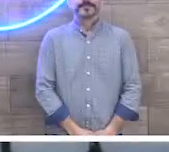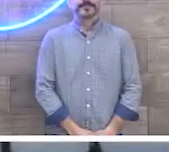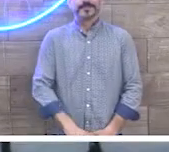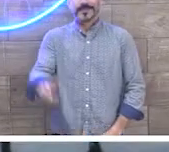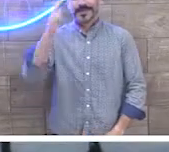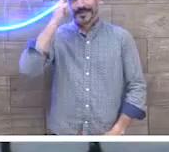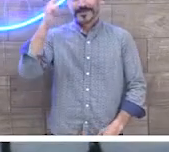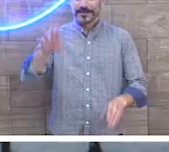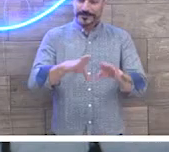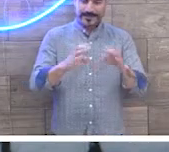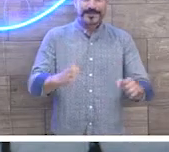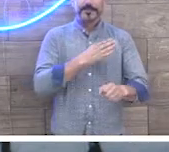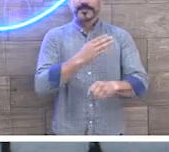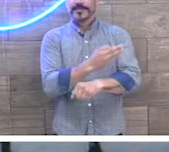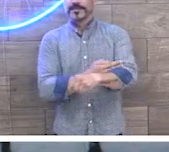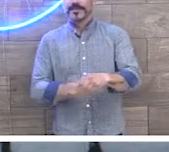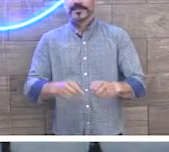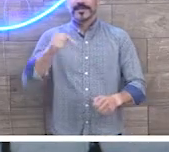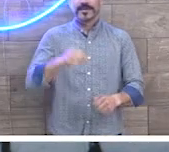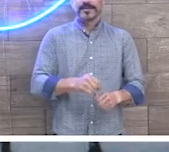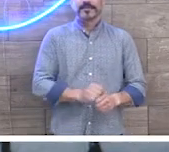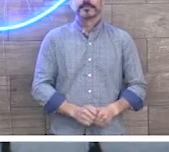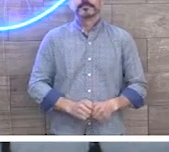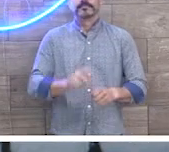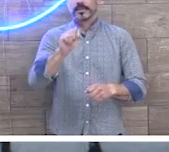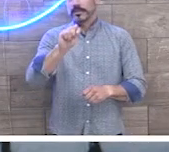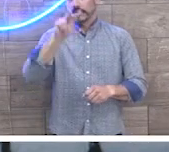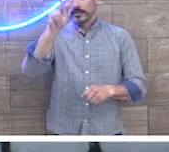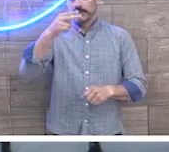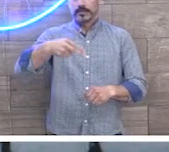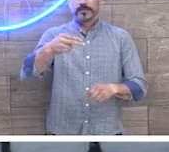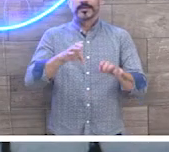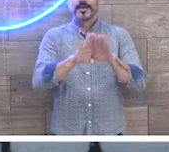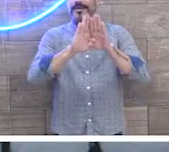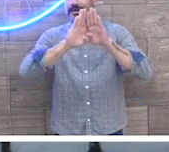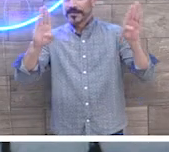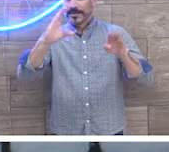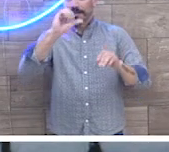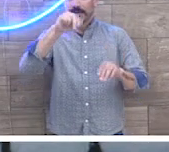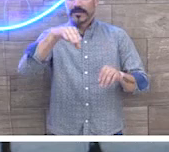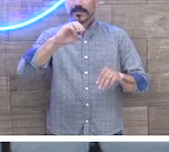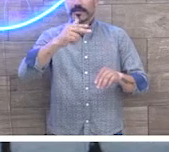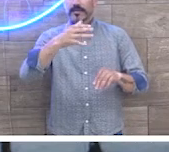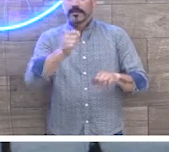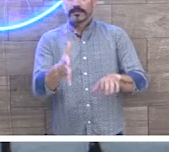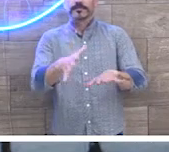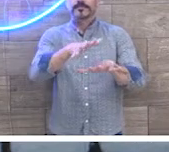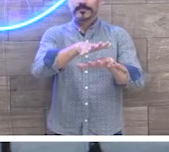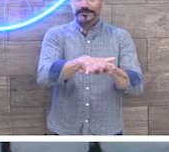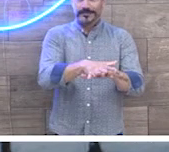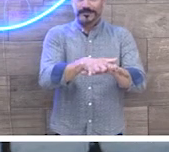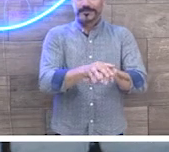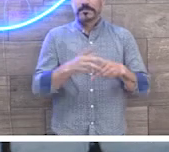¿Qué tal, amigos? Muy buenas tardes. Estamos en su programa Abran Cancha, fomentando cultura de inclusión a personas con discapacidad. La voz que les habla, Leobardo de Jesús